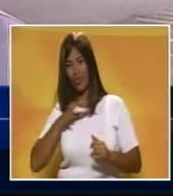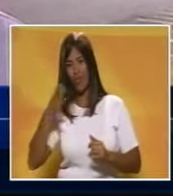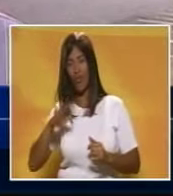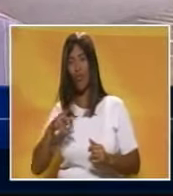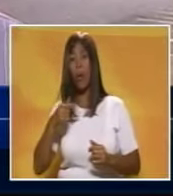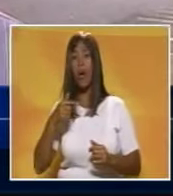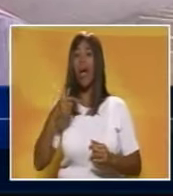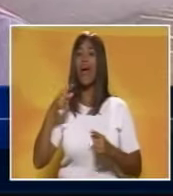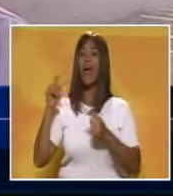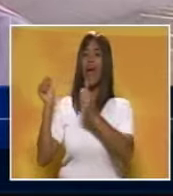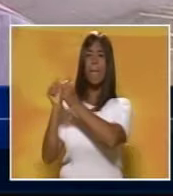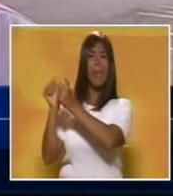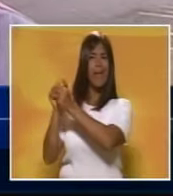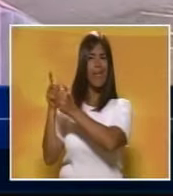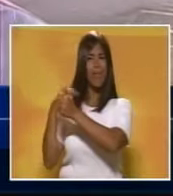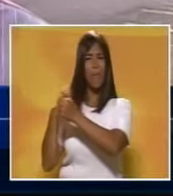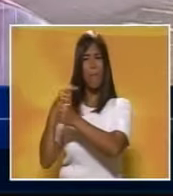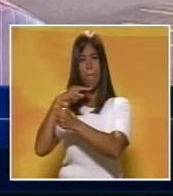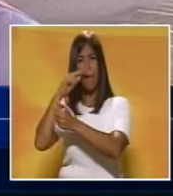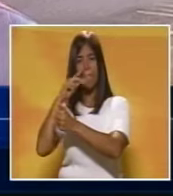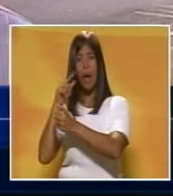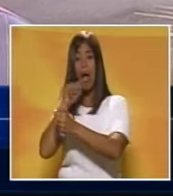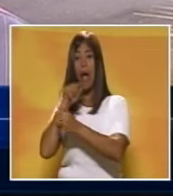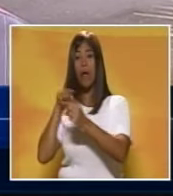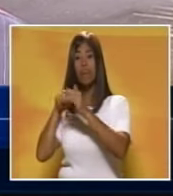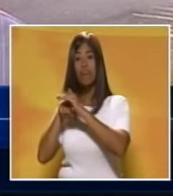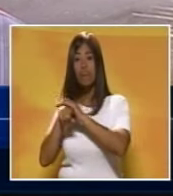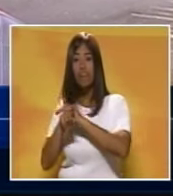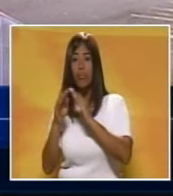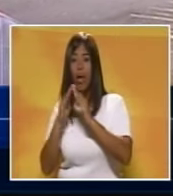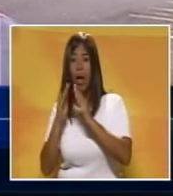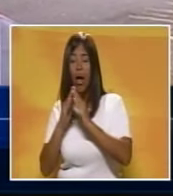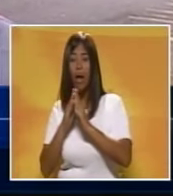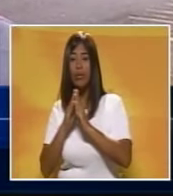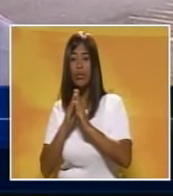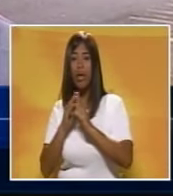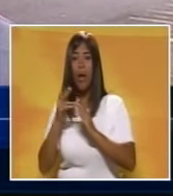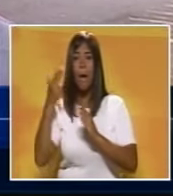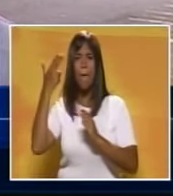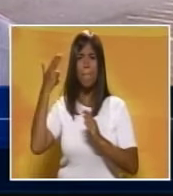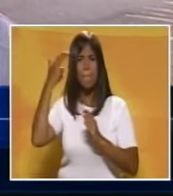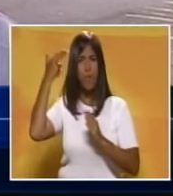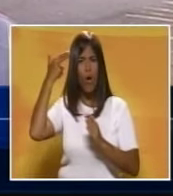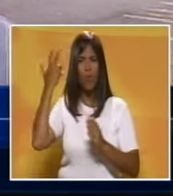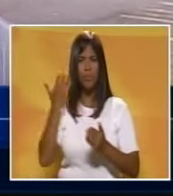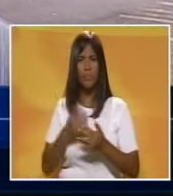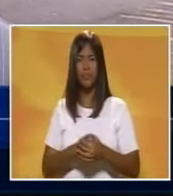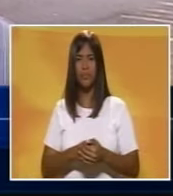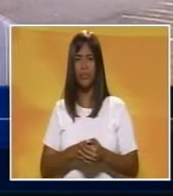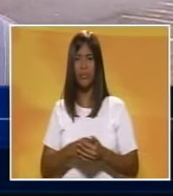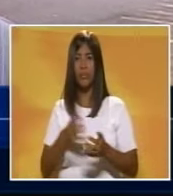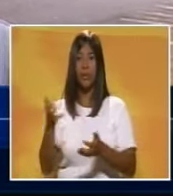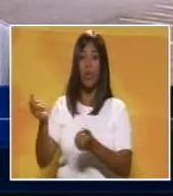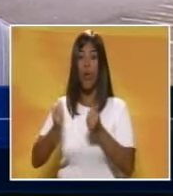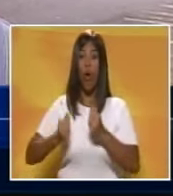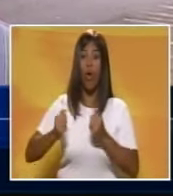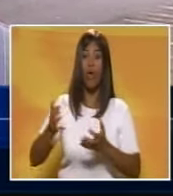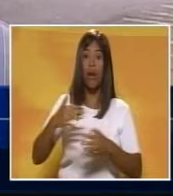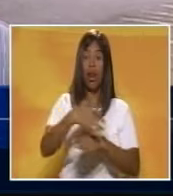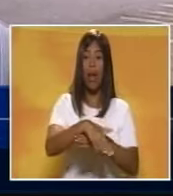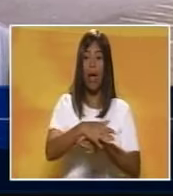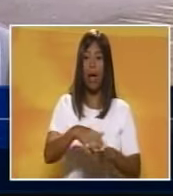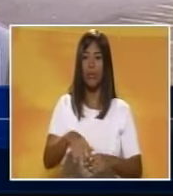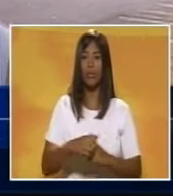entraron a la vivienda donde yo vivo. Entraron, le dieron un disparo y lo sacaron para la